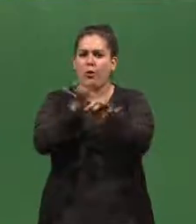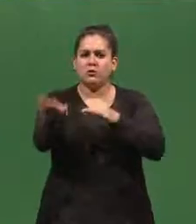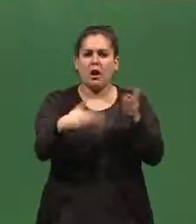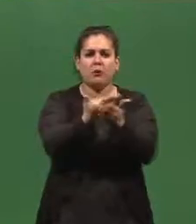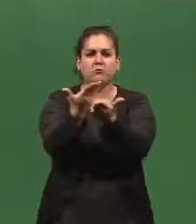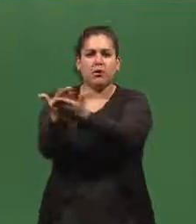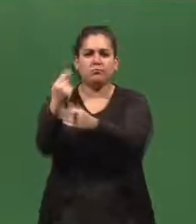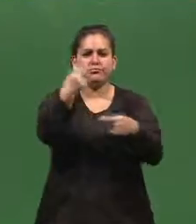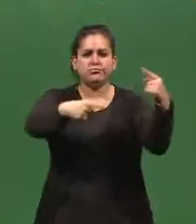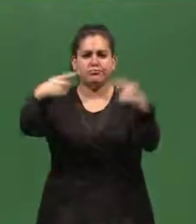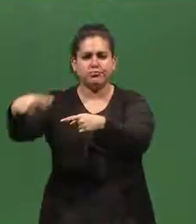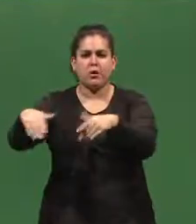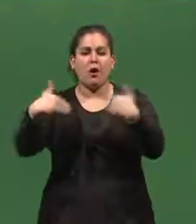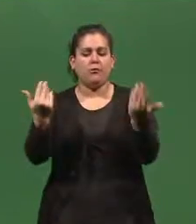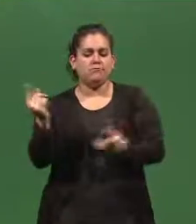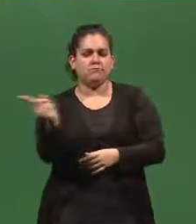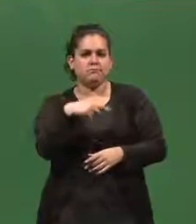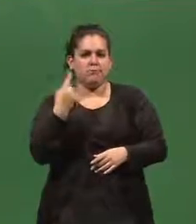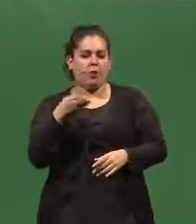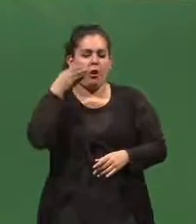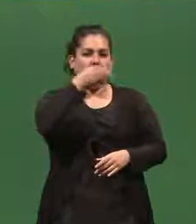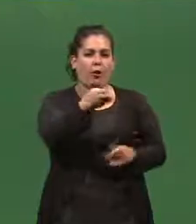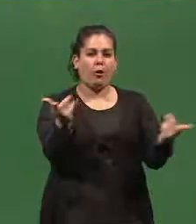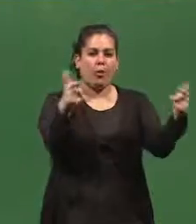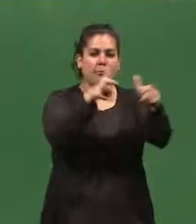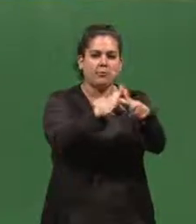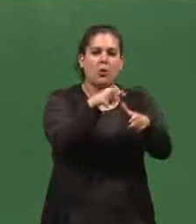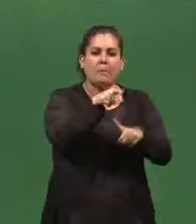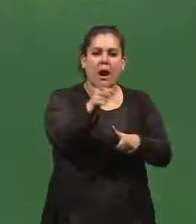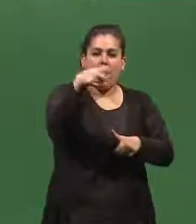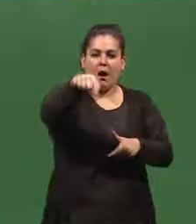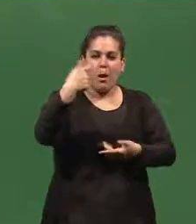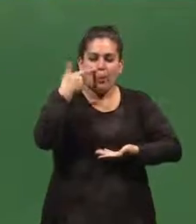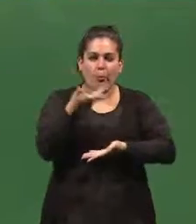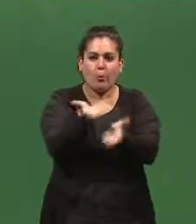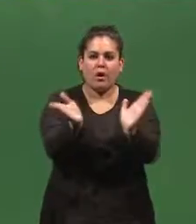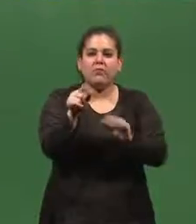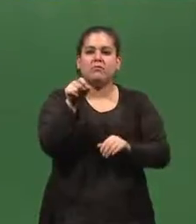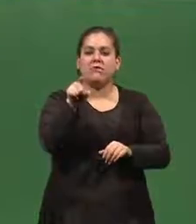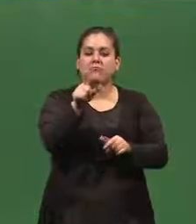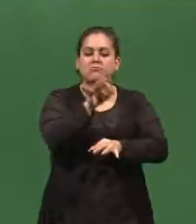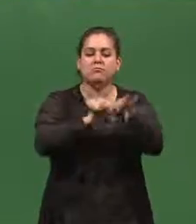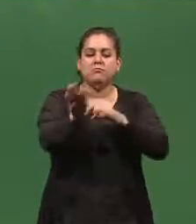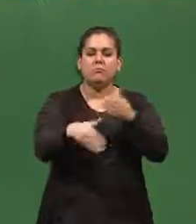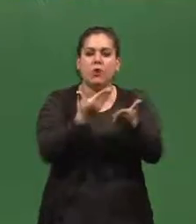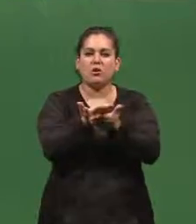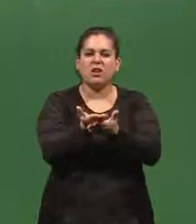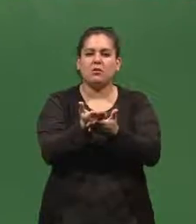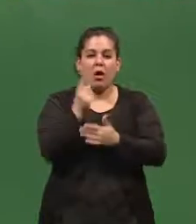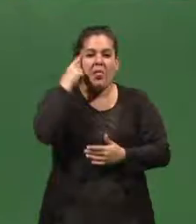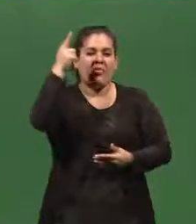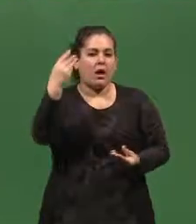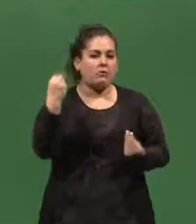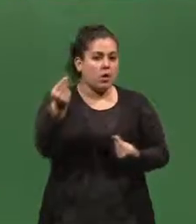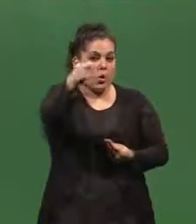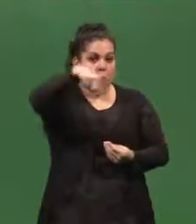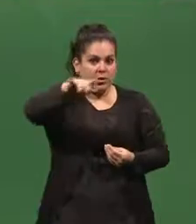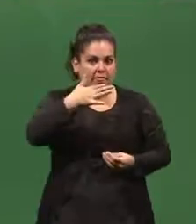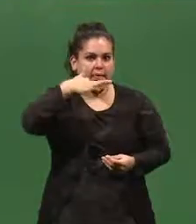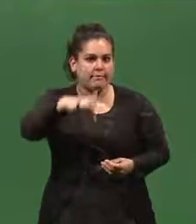proyectos. Para eso nos vamos a ir a las diferentes comisiones para mostrarte cuáles son los principales proyectos. Y la idea es que vos entiendas, cuando